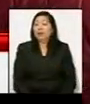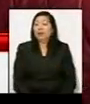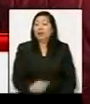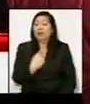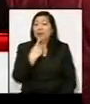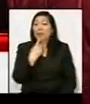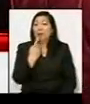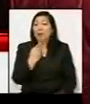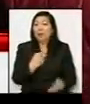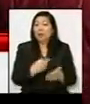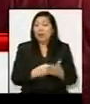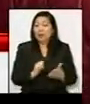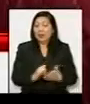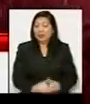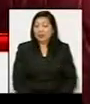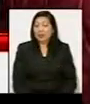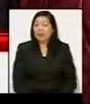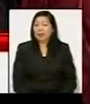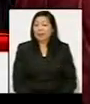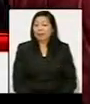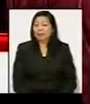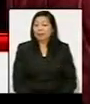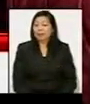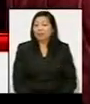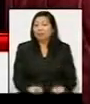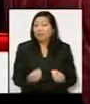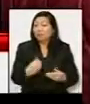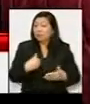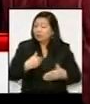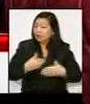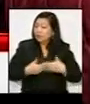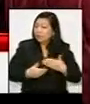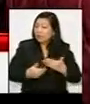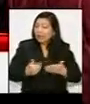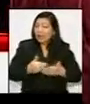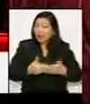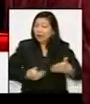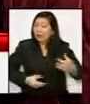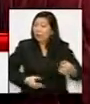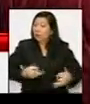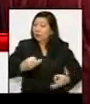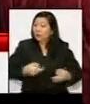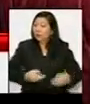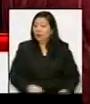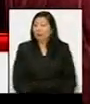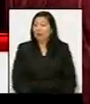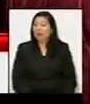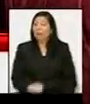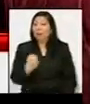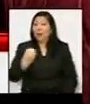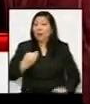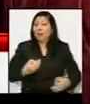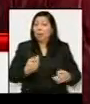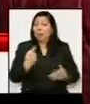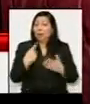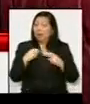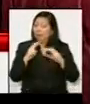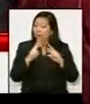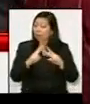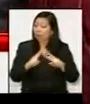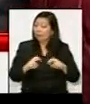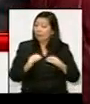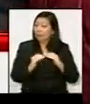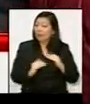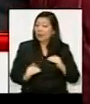además presidenta porque porque el procedimiento de la transición es habilitar al poder judicial para investigar al